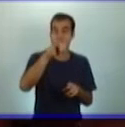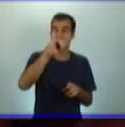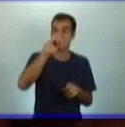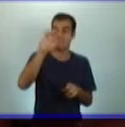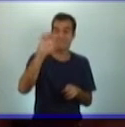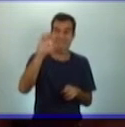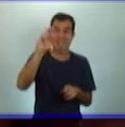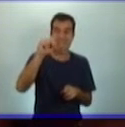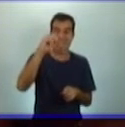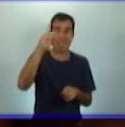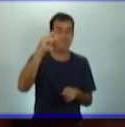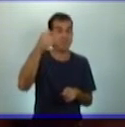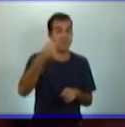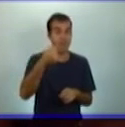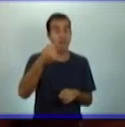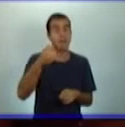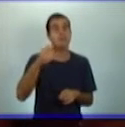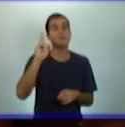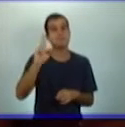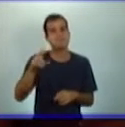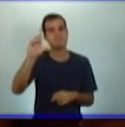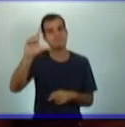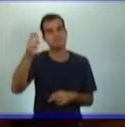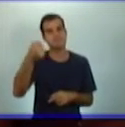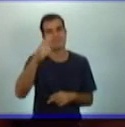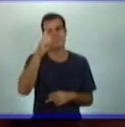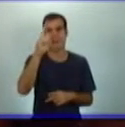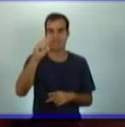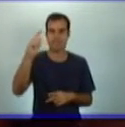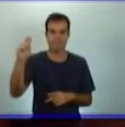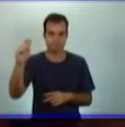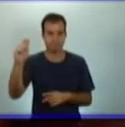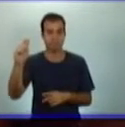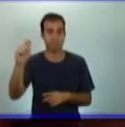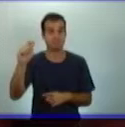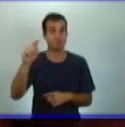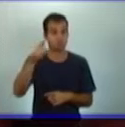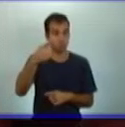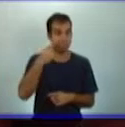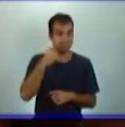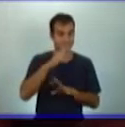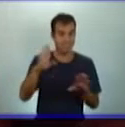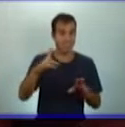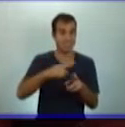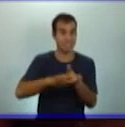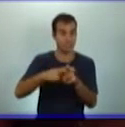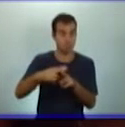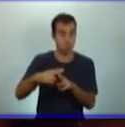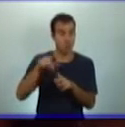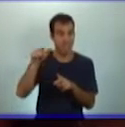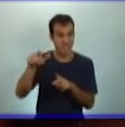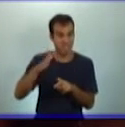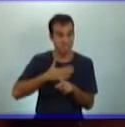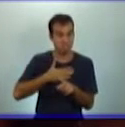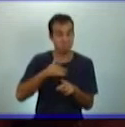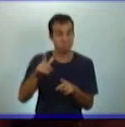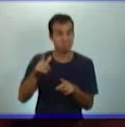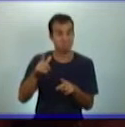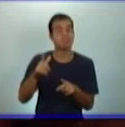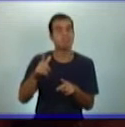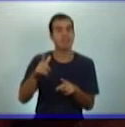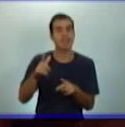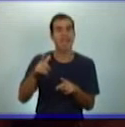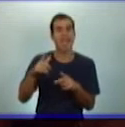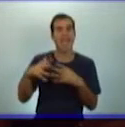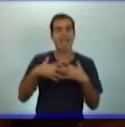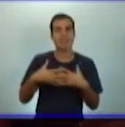conociste por historia en sexto grado, que esa enmienda le permitía a los Estados Unidos